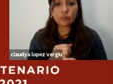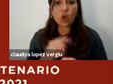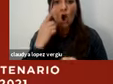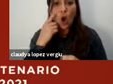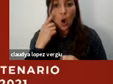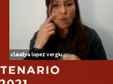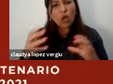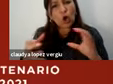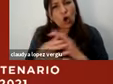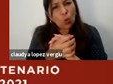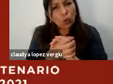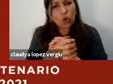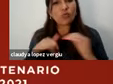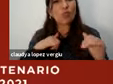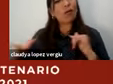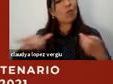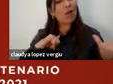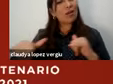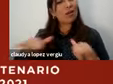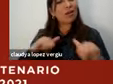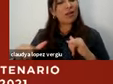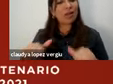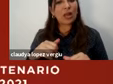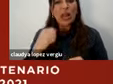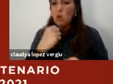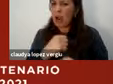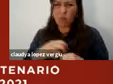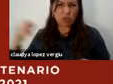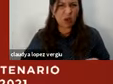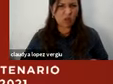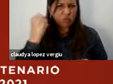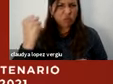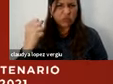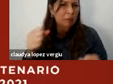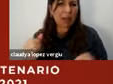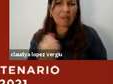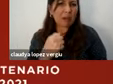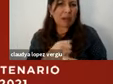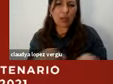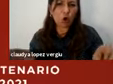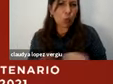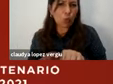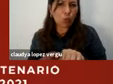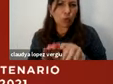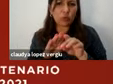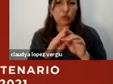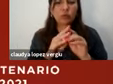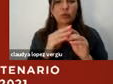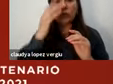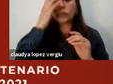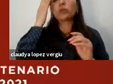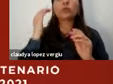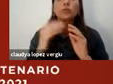hombres, somos el mismo persona, tenemos el mismo fuerza. Entonces, ¿qué pasa con las mujeres? ¿Por qué dejar, o